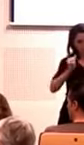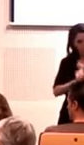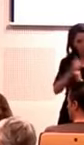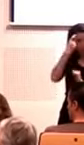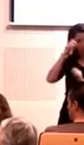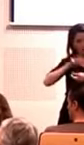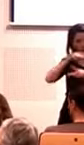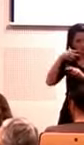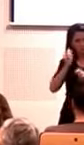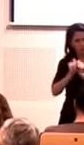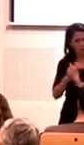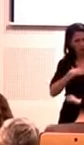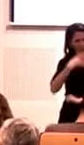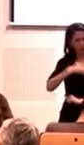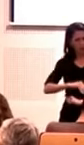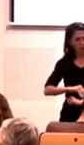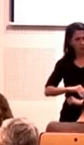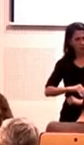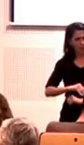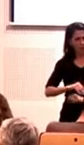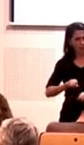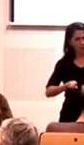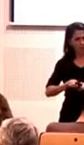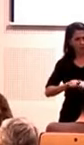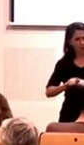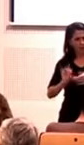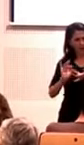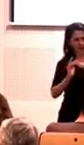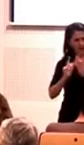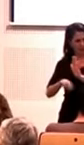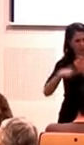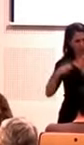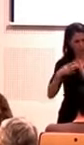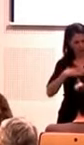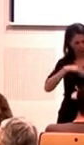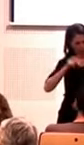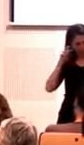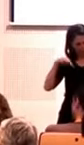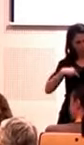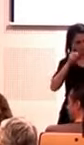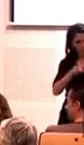capaz de mantener una relación completa, y eso, pues